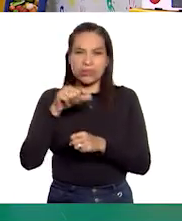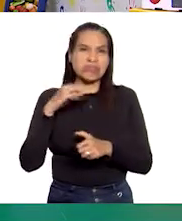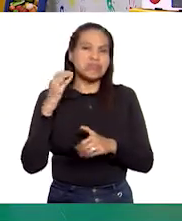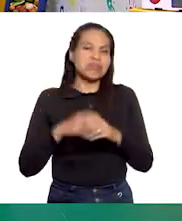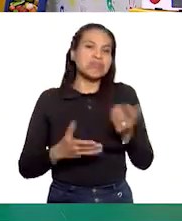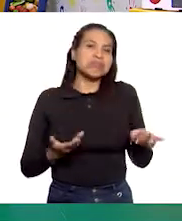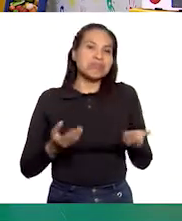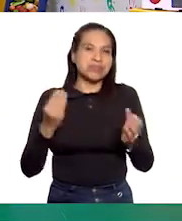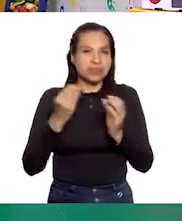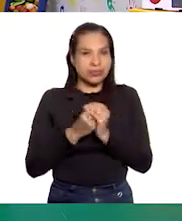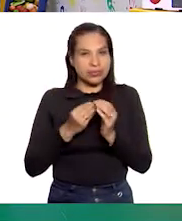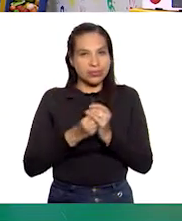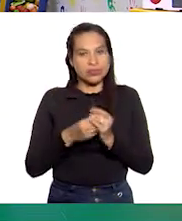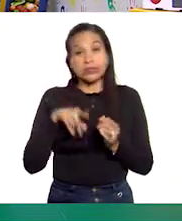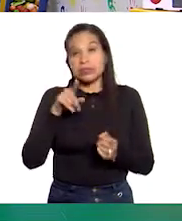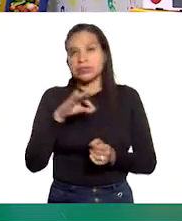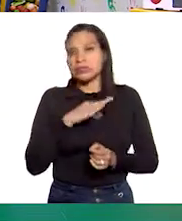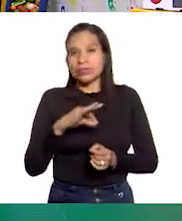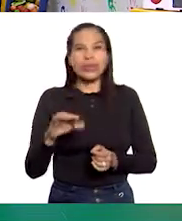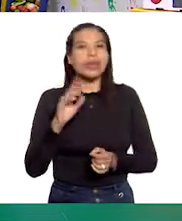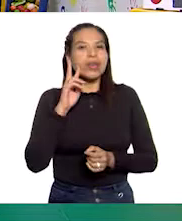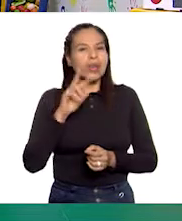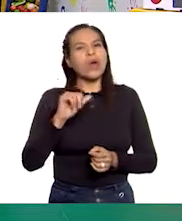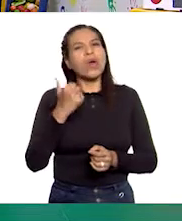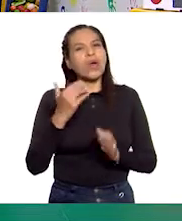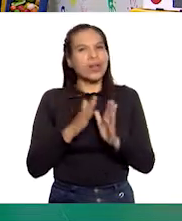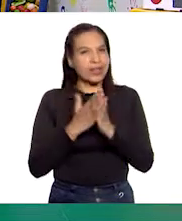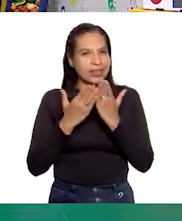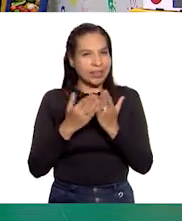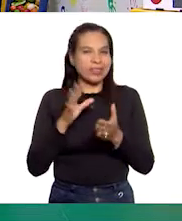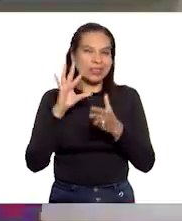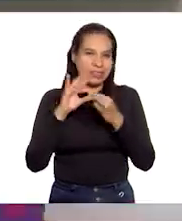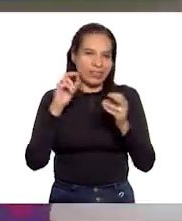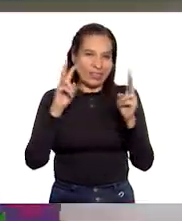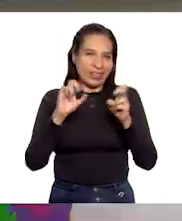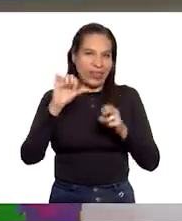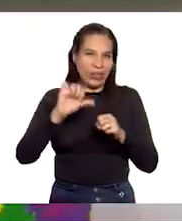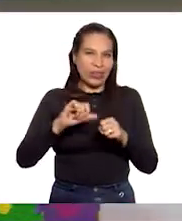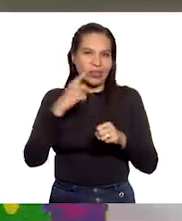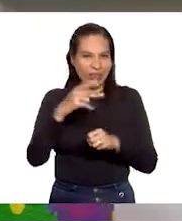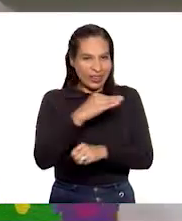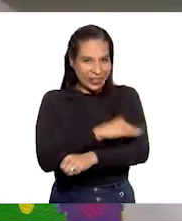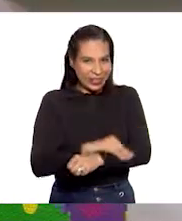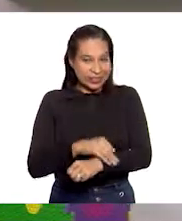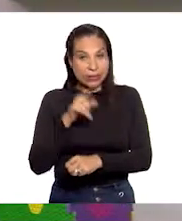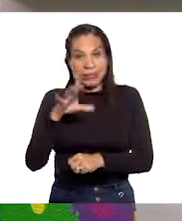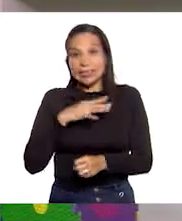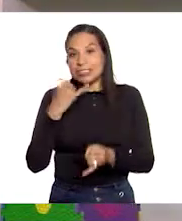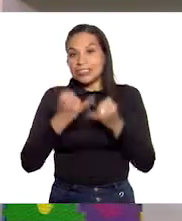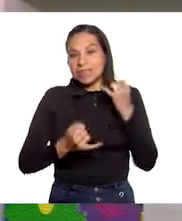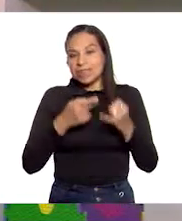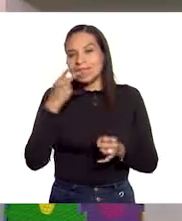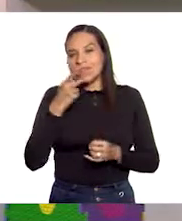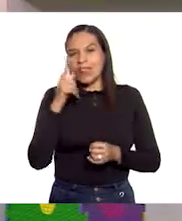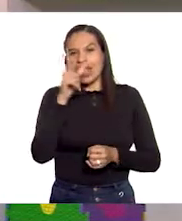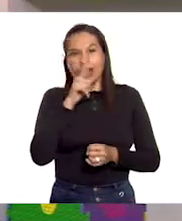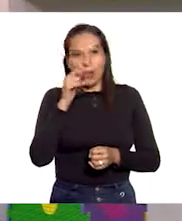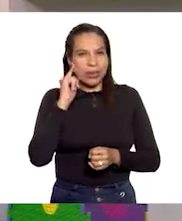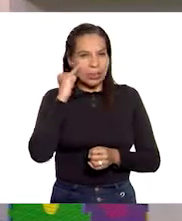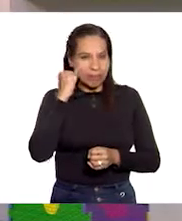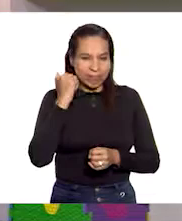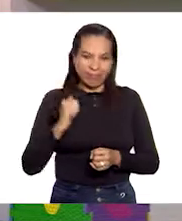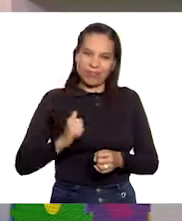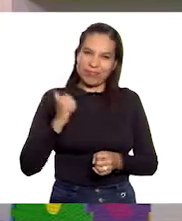hemos terminado con nuestra clase. Si te es posible, consulta otros libros y comenta el tema del día de hoy con tu familia. Si tienes la fortuna de hablar una lengua